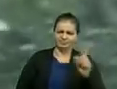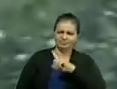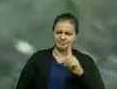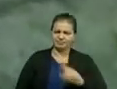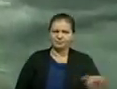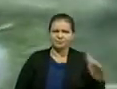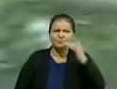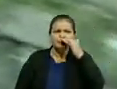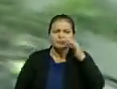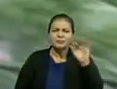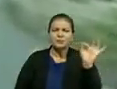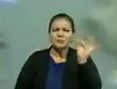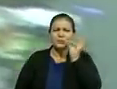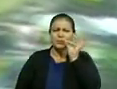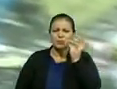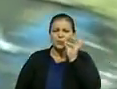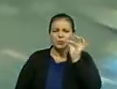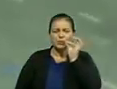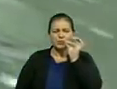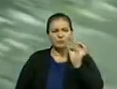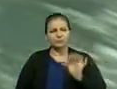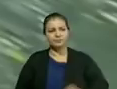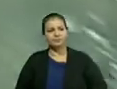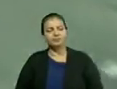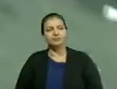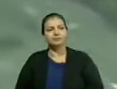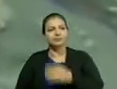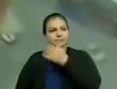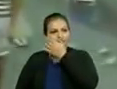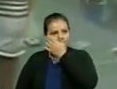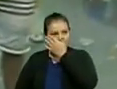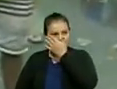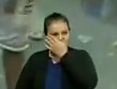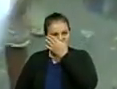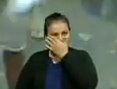vamos a ver. Esto pasa aquí en las Malvinas. En las Malvinas,